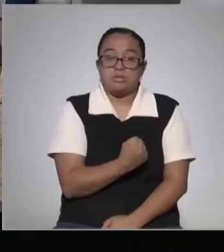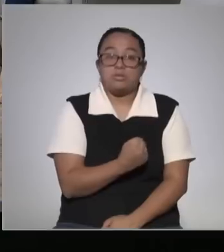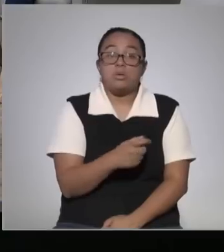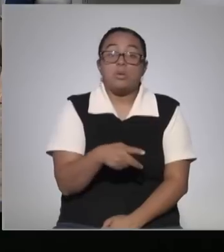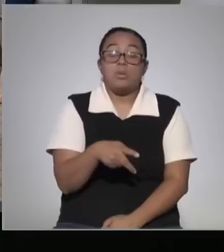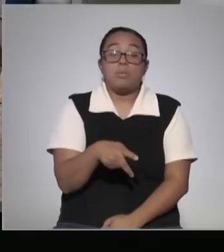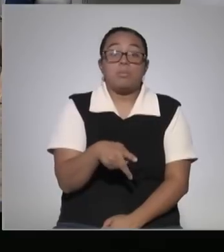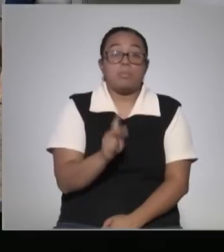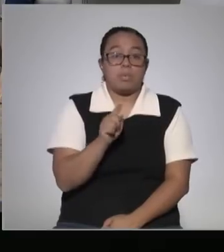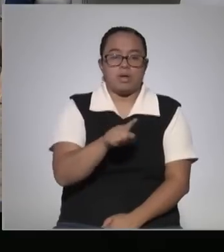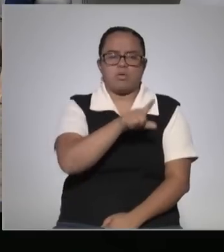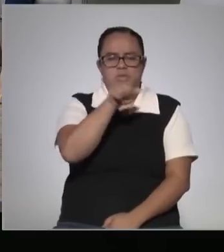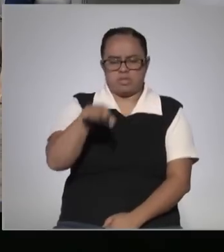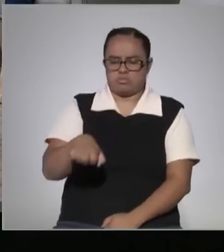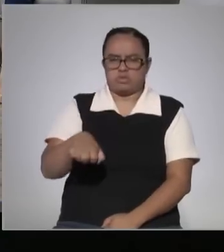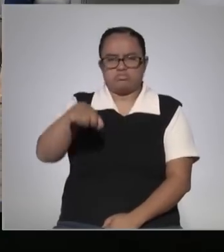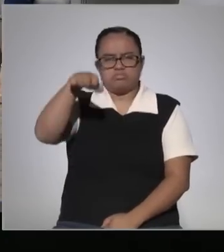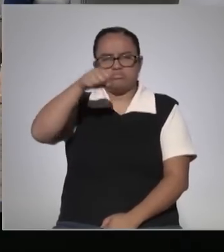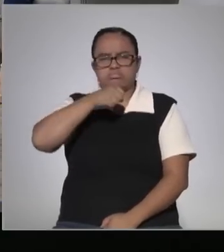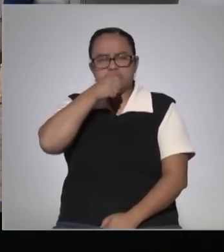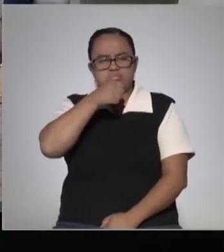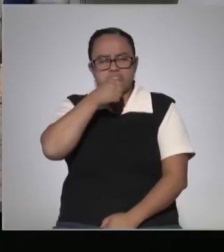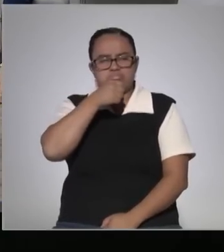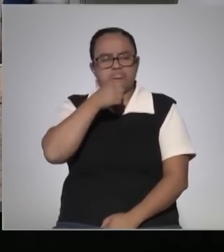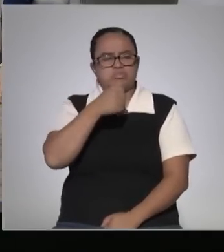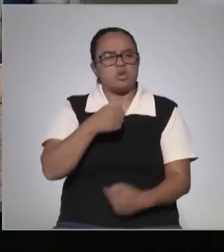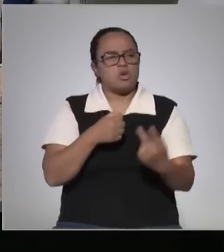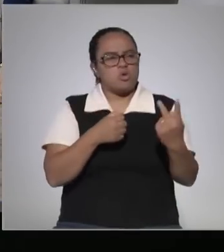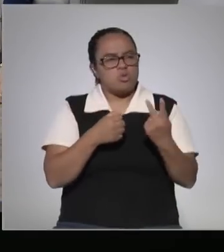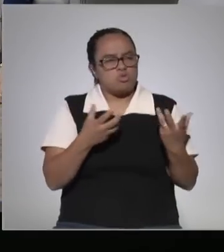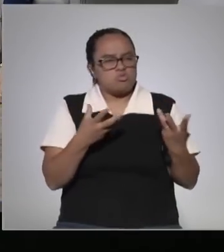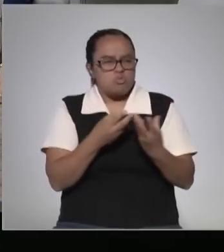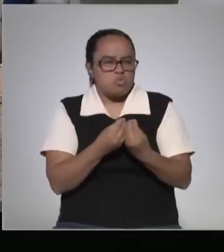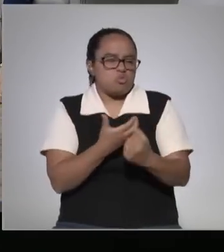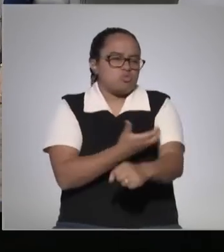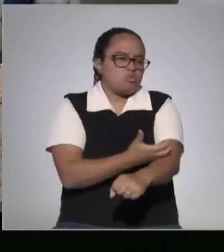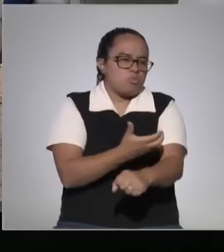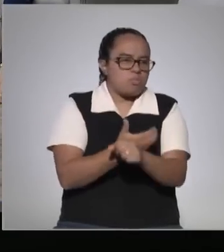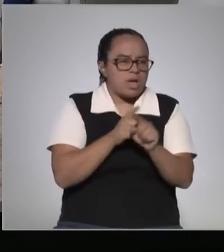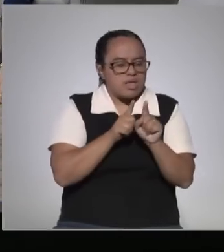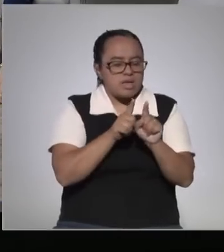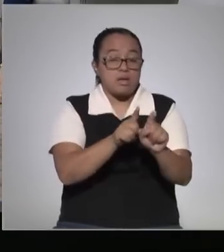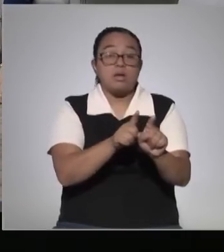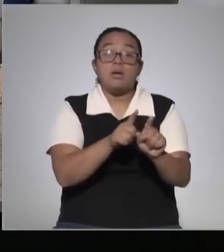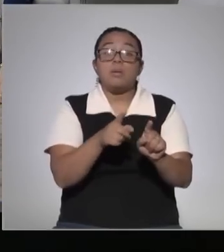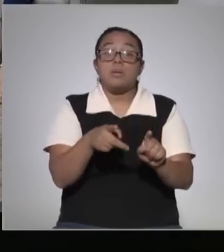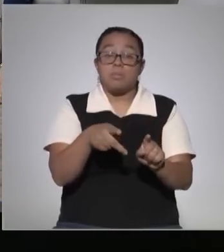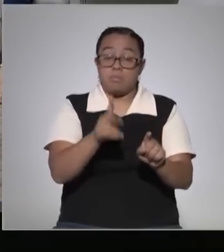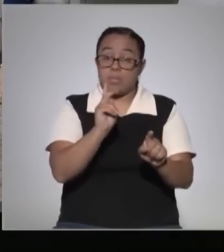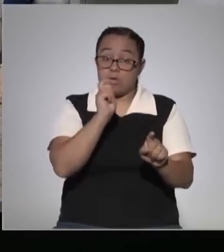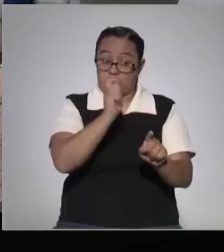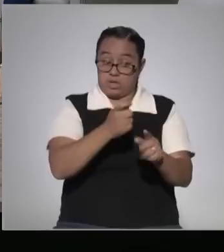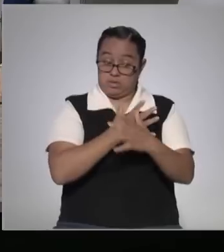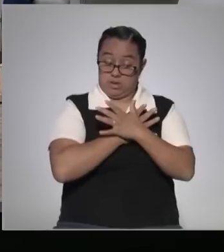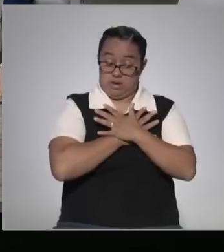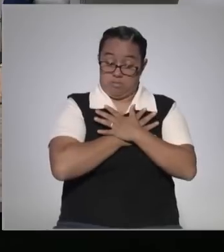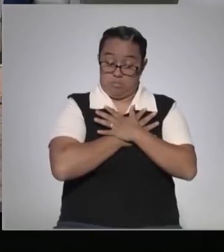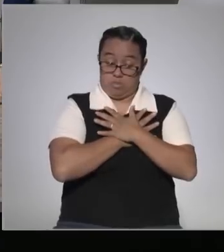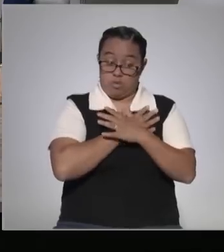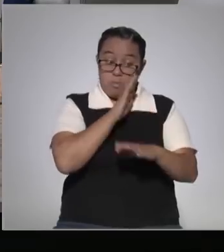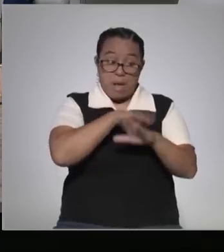mencionaba que ya en la vejez era más como algo complementario. No sé si se refiere a que tal vez el amor ya no es un aspecto tal vez